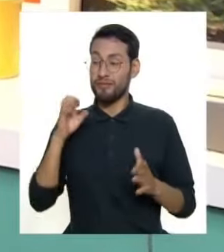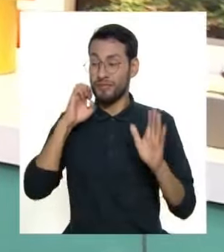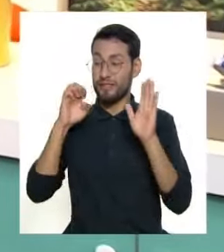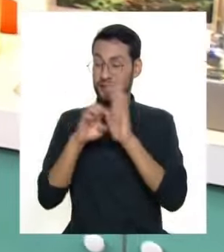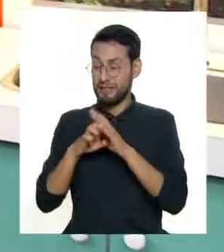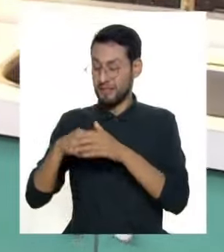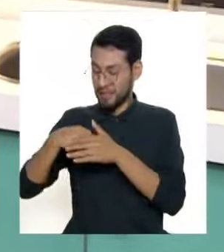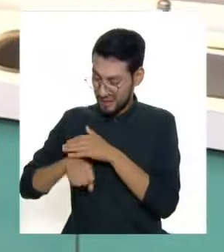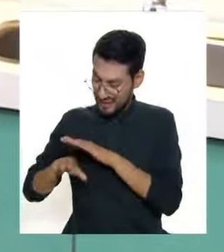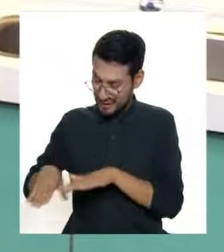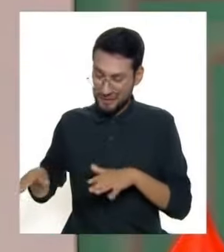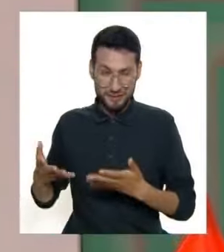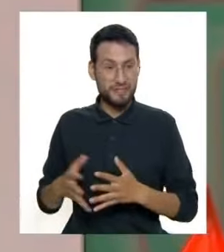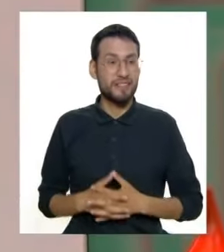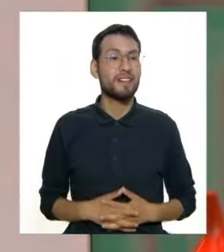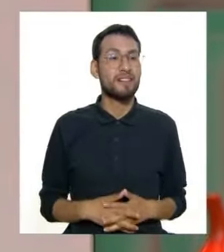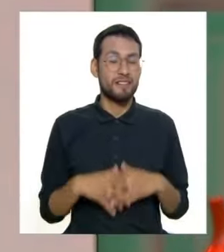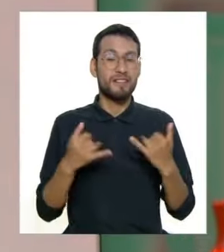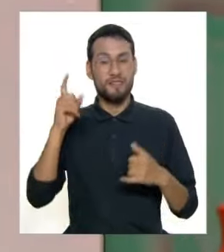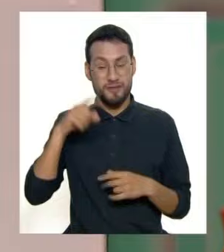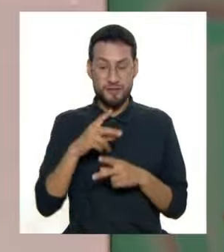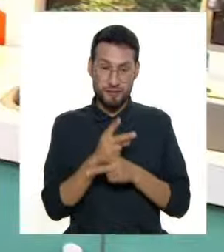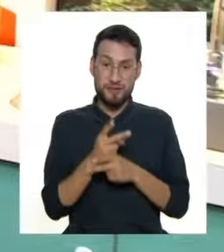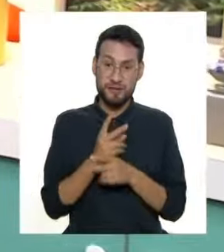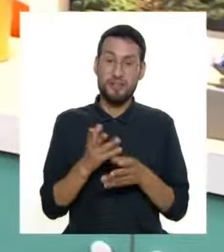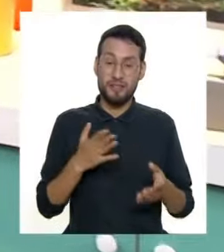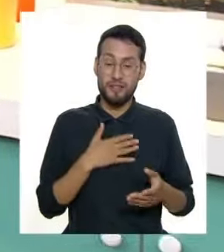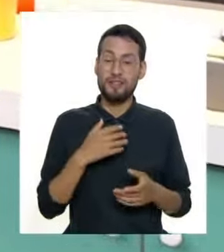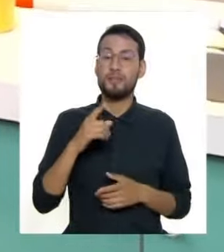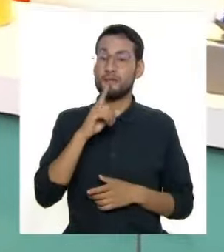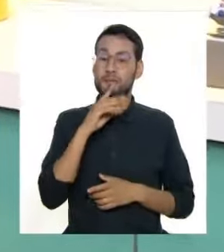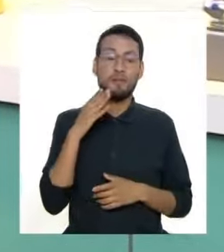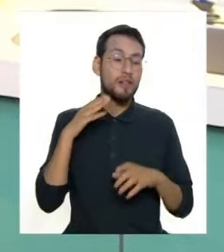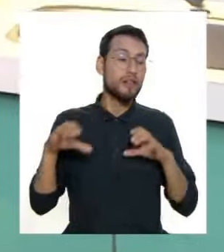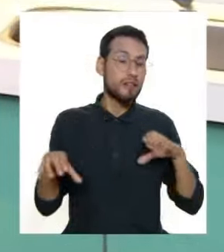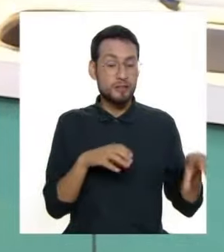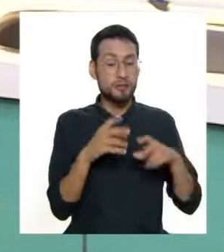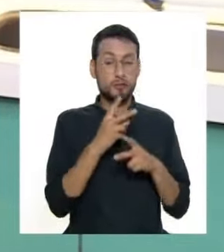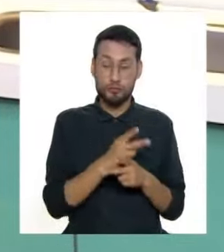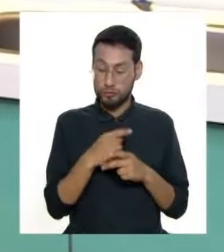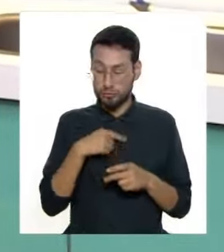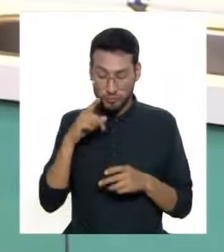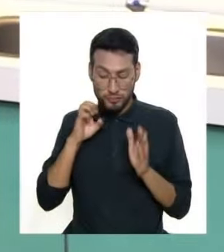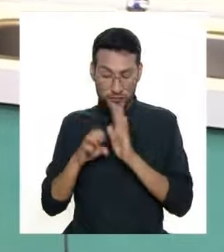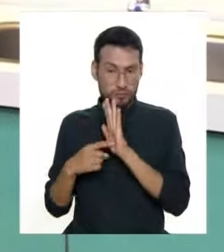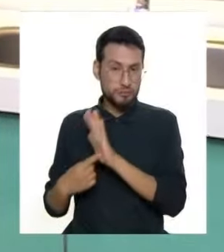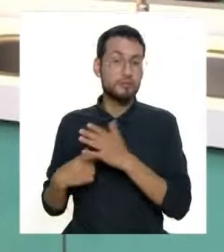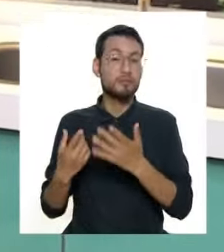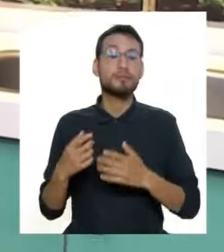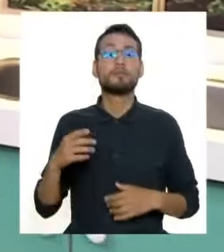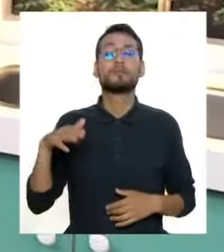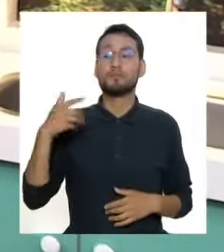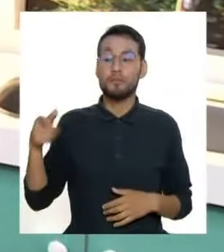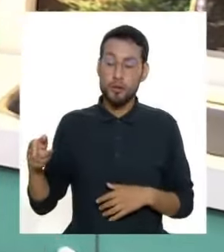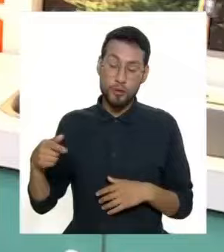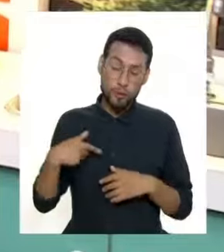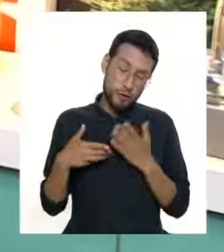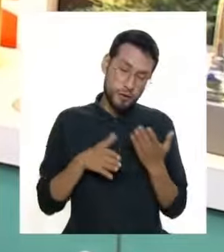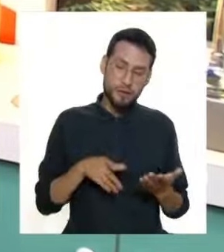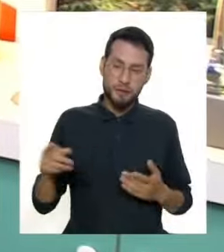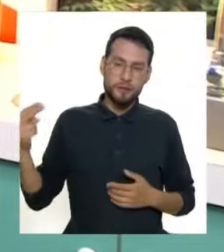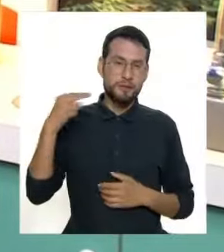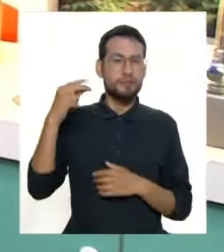para nuestros hijos. Así es. Hoy en día hay que tener cuidado con los actos, con lo que decimos y que nos recuerde en el día en que no estemos como unas